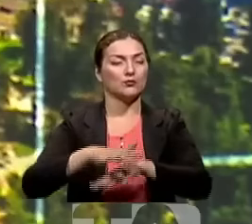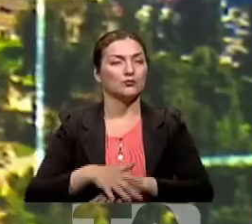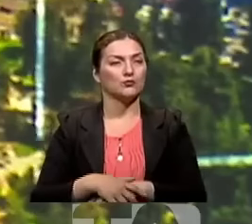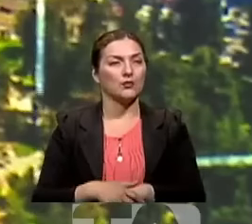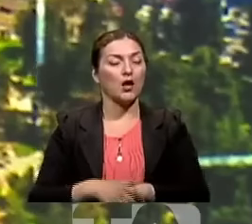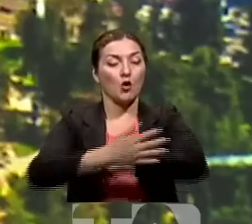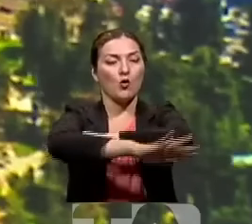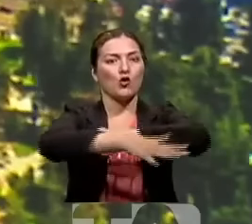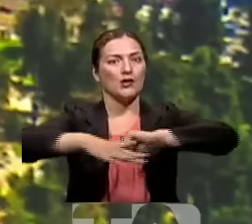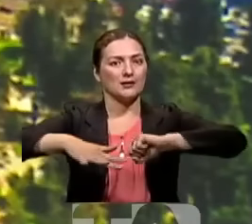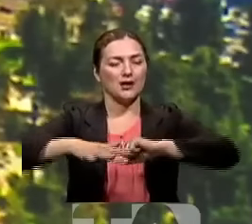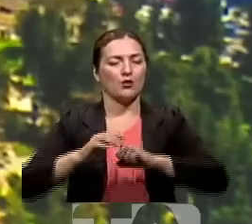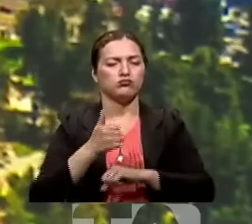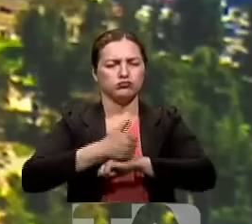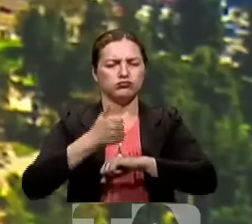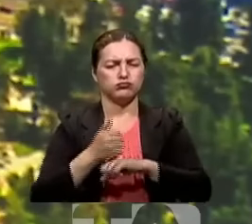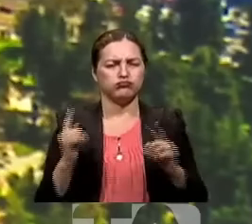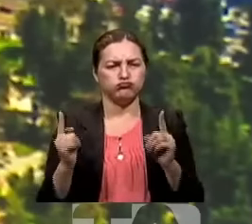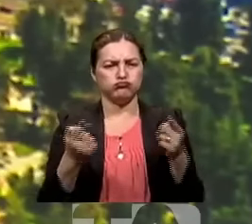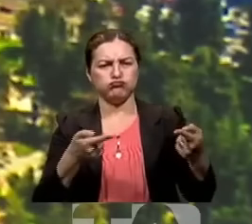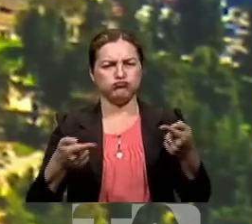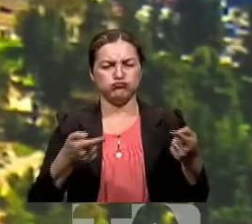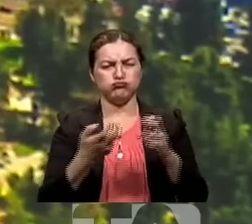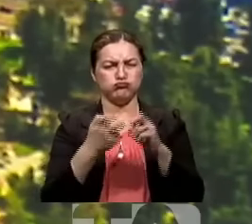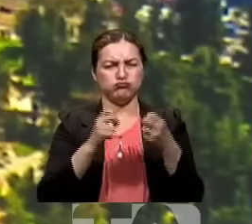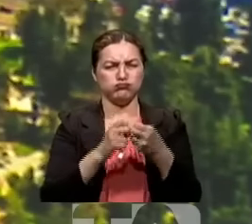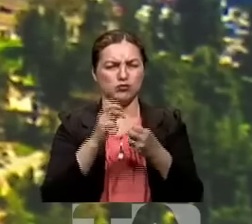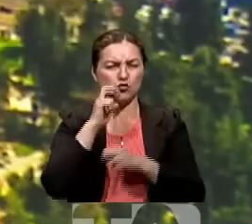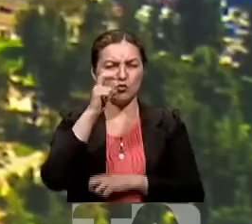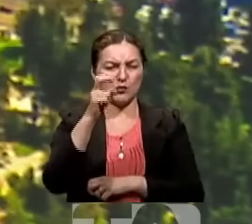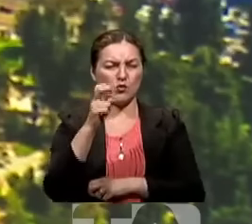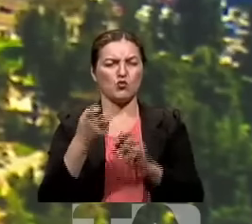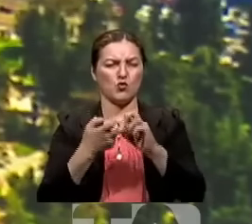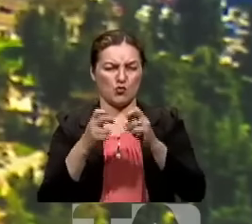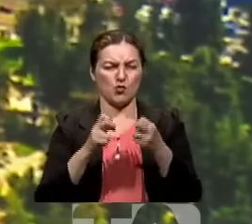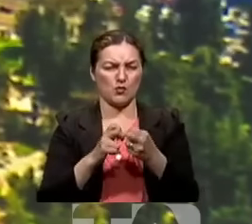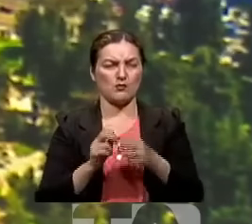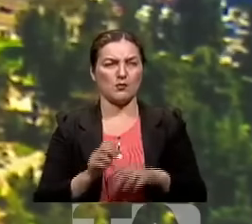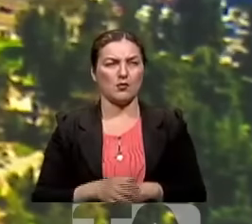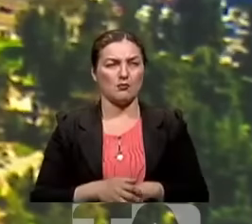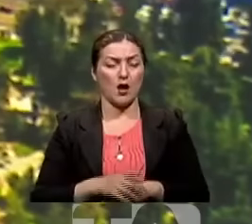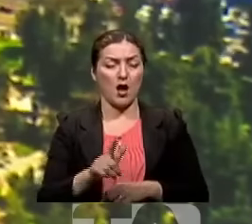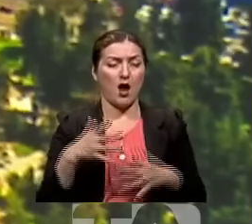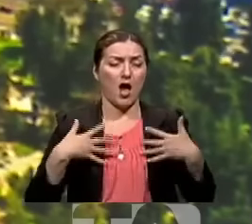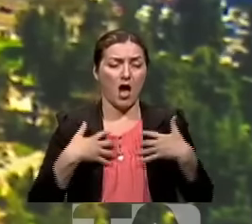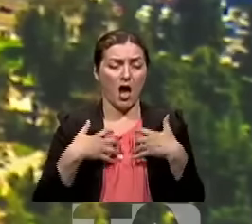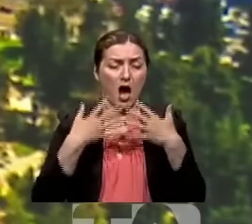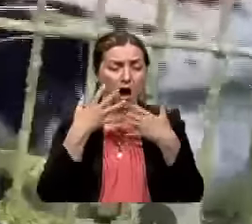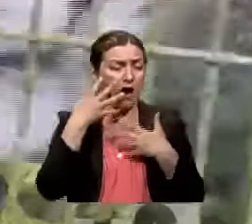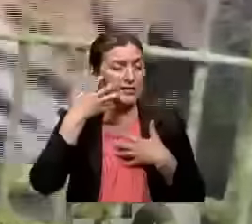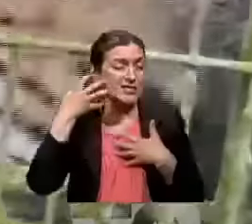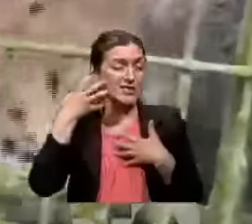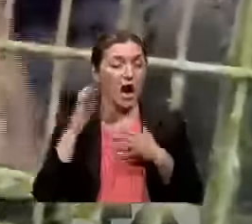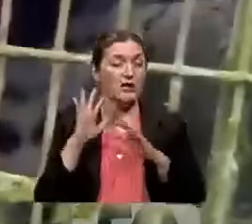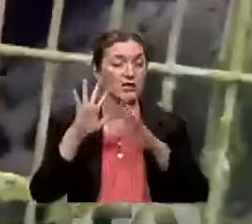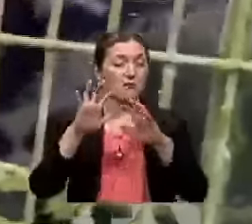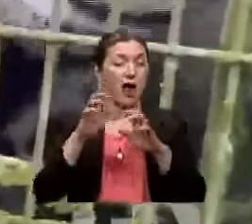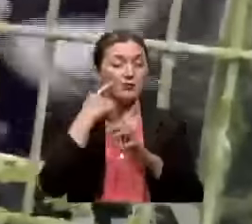de autoridades de esa provincia y operadores turísticos en el lugar en el cual hay jaguares rescatados.